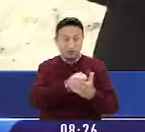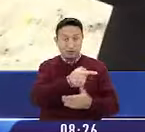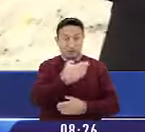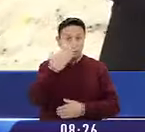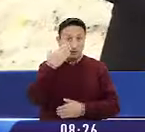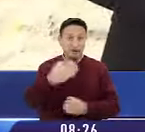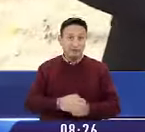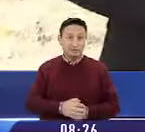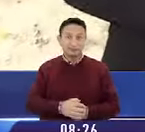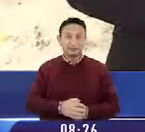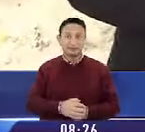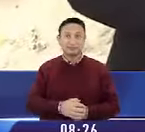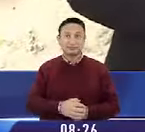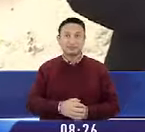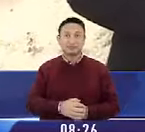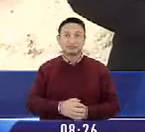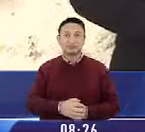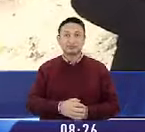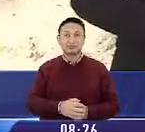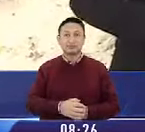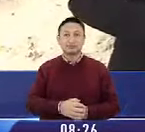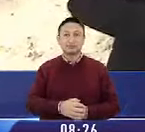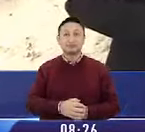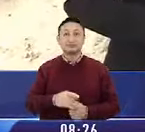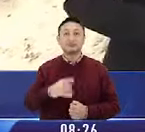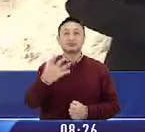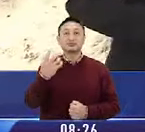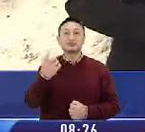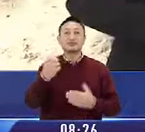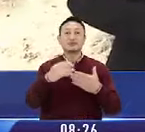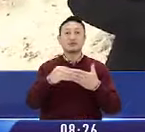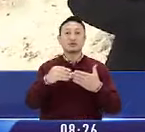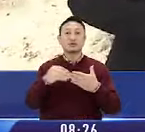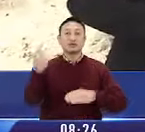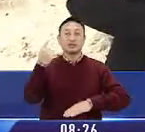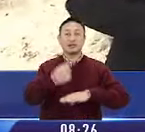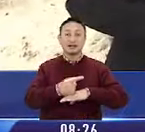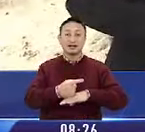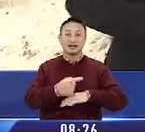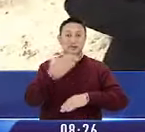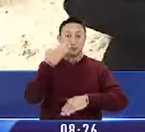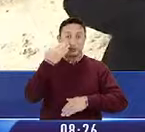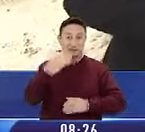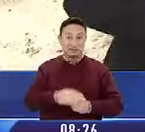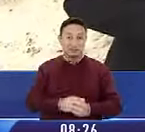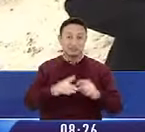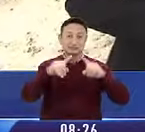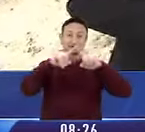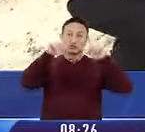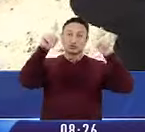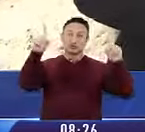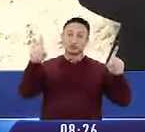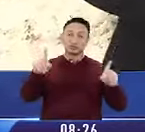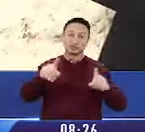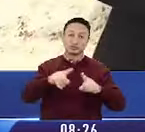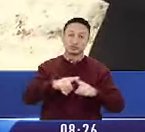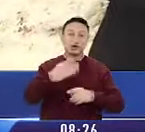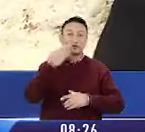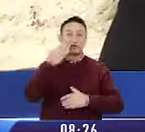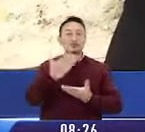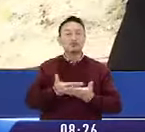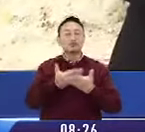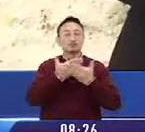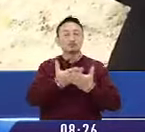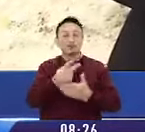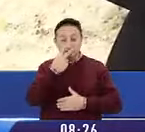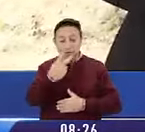Sí, esto los estamos dando en 15 dolaritos por el Día de la Madre. Es un corazón que se le puede regalar a la madre, que cada vez que